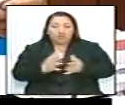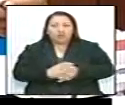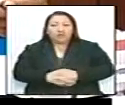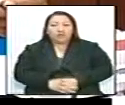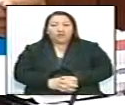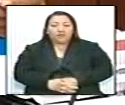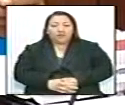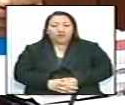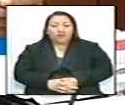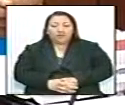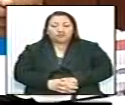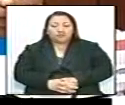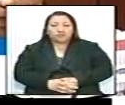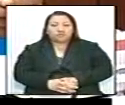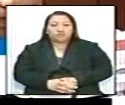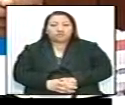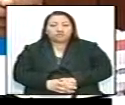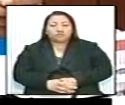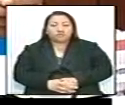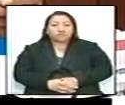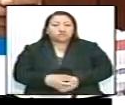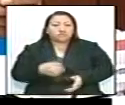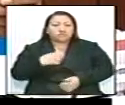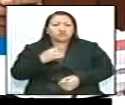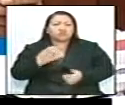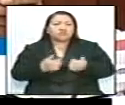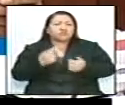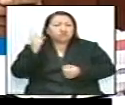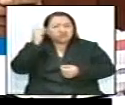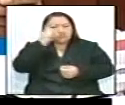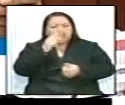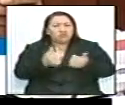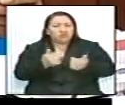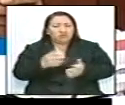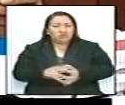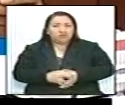pidiendo. Consecuentemente yo digo, ¿cuál es la dificultad?